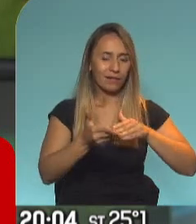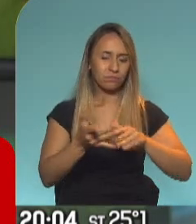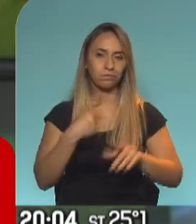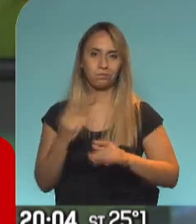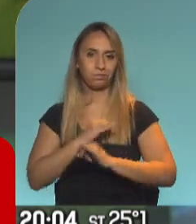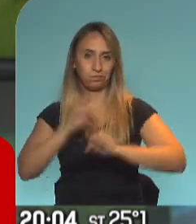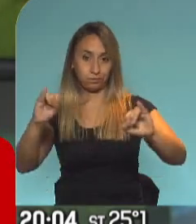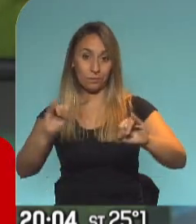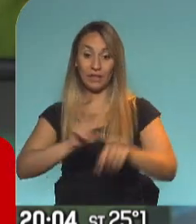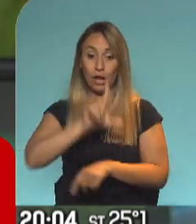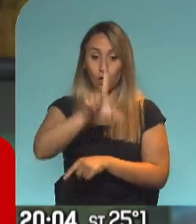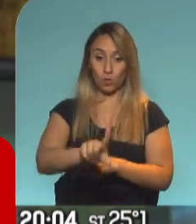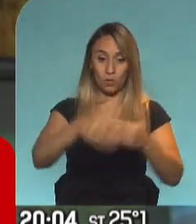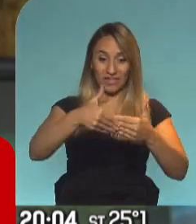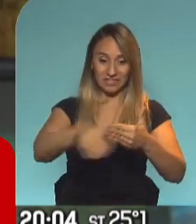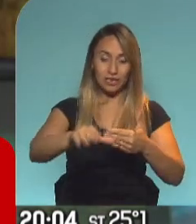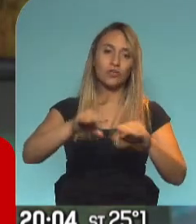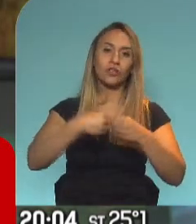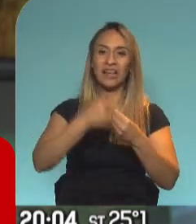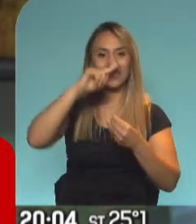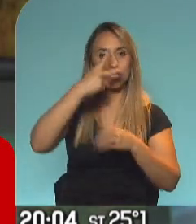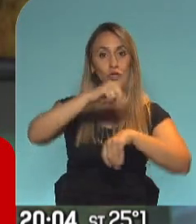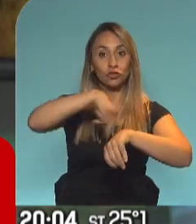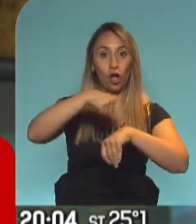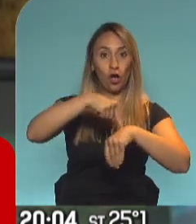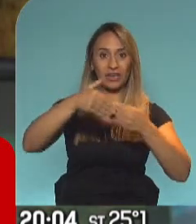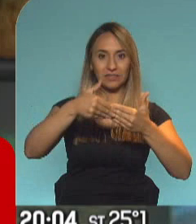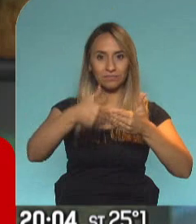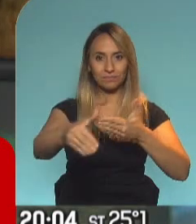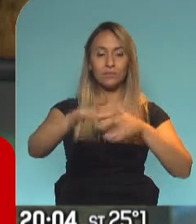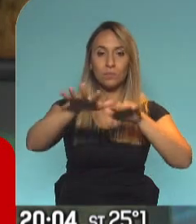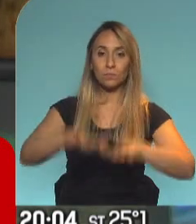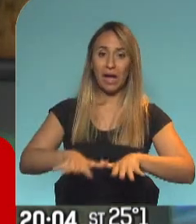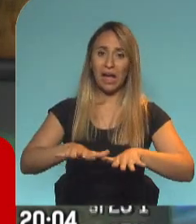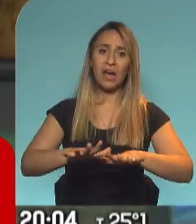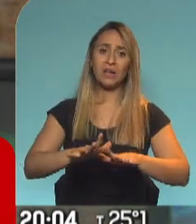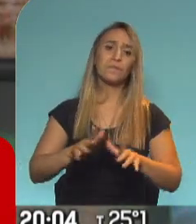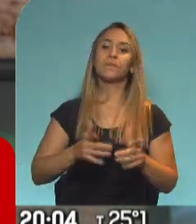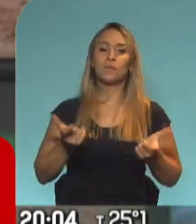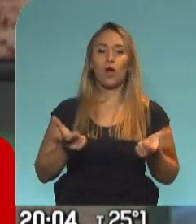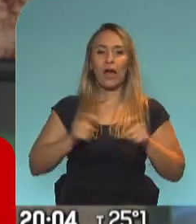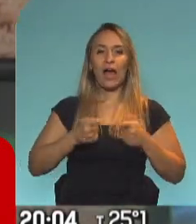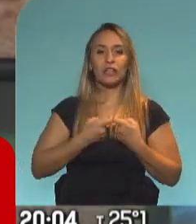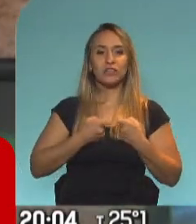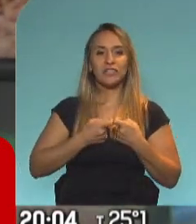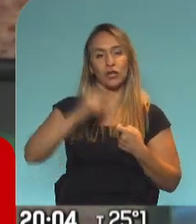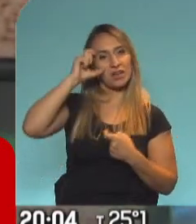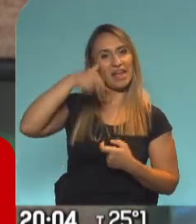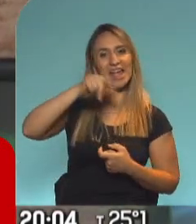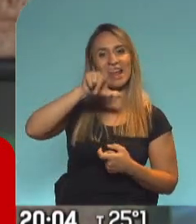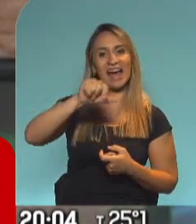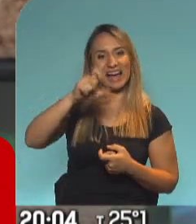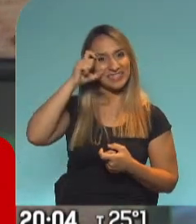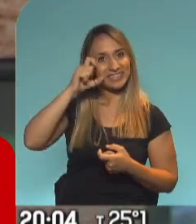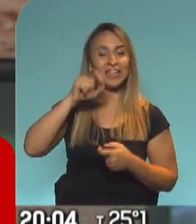próximo lunes, 72 horas, está anunciado este paro anunciado por la mesa de enlace, por 3 de las agrupaciones que componen la